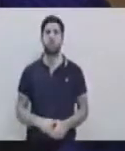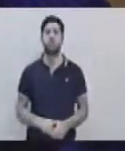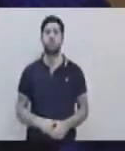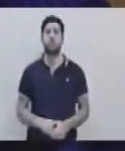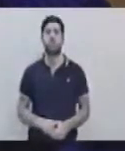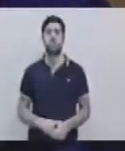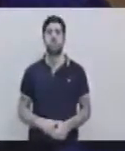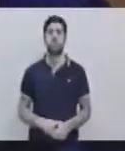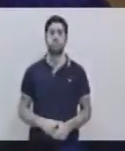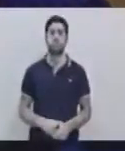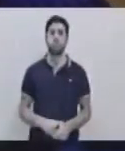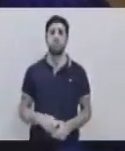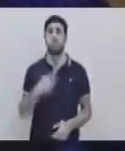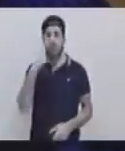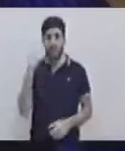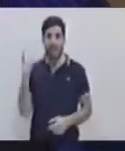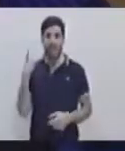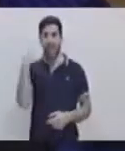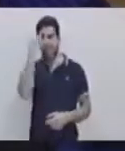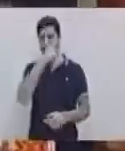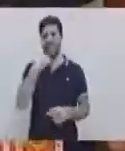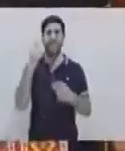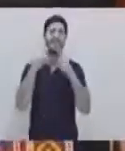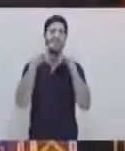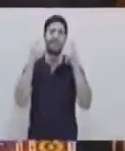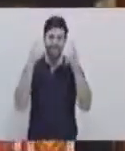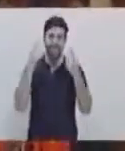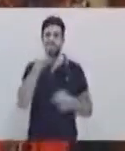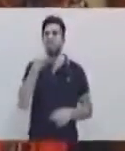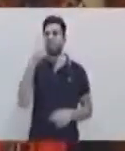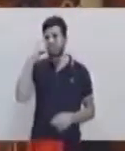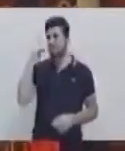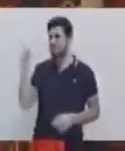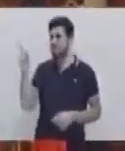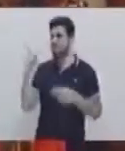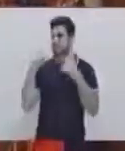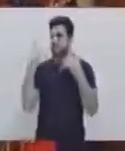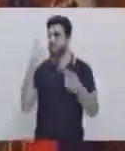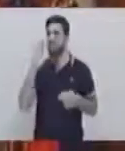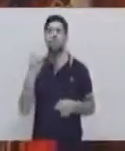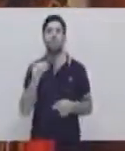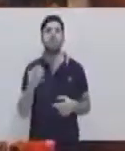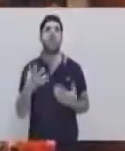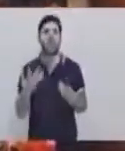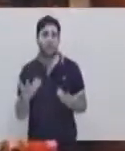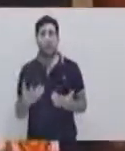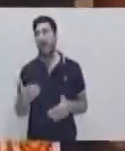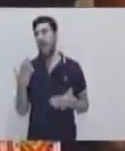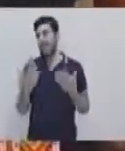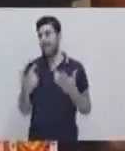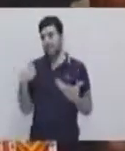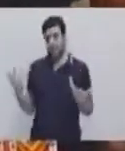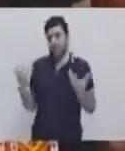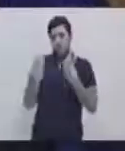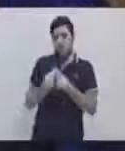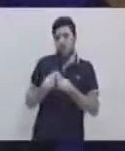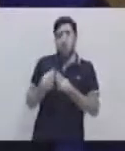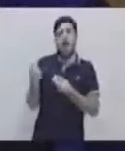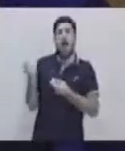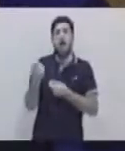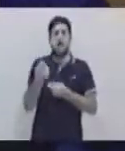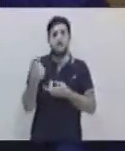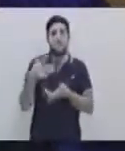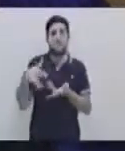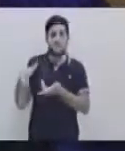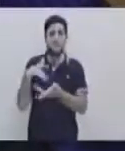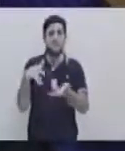¡Excelente! Es un estado de ánimo de alegría. ¿Y por qué crees que están alegres? Ah, probablemente porque están conviviendo entre amigos. Recuerda